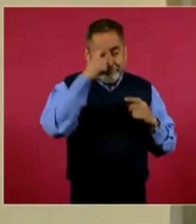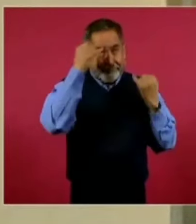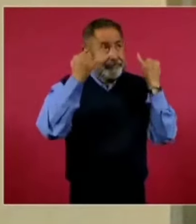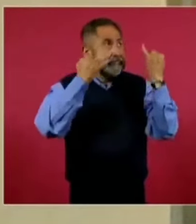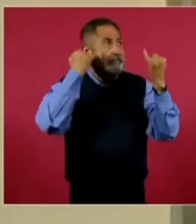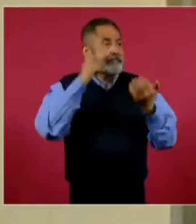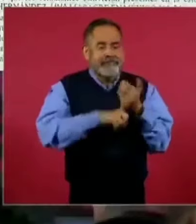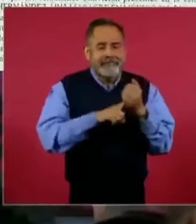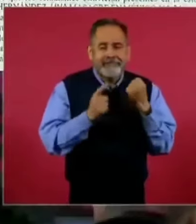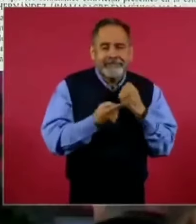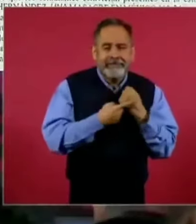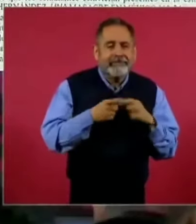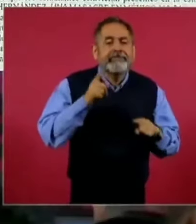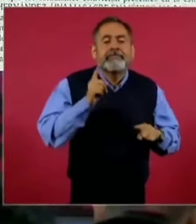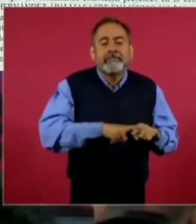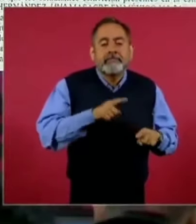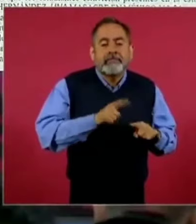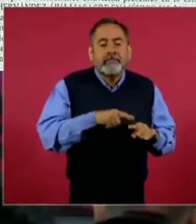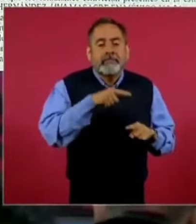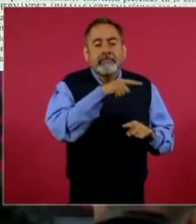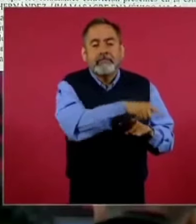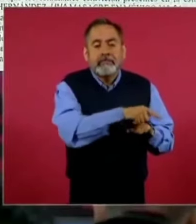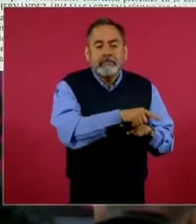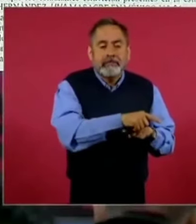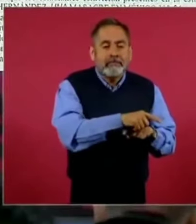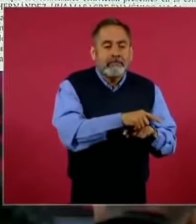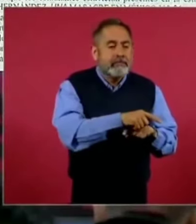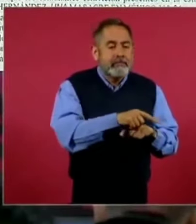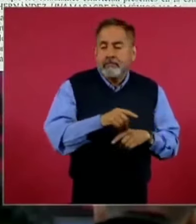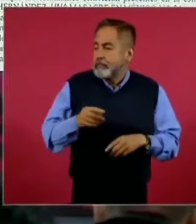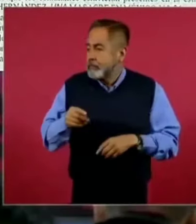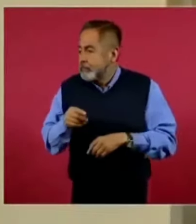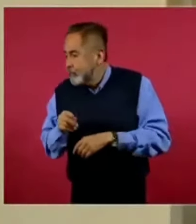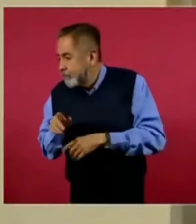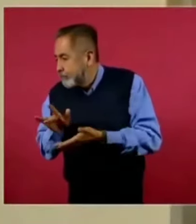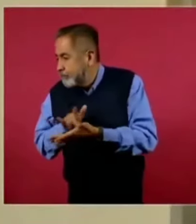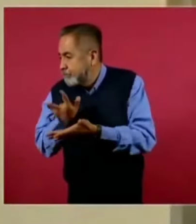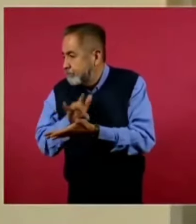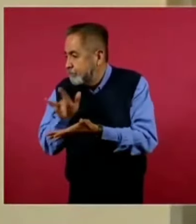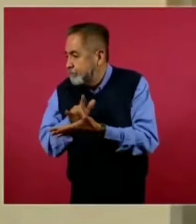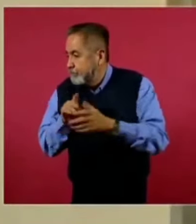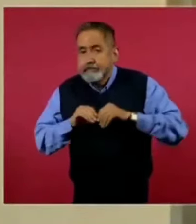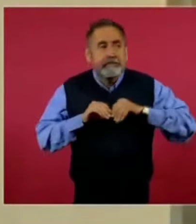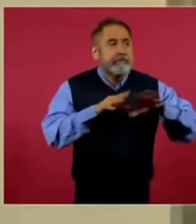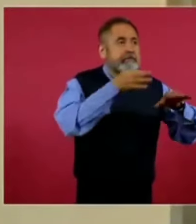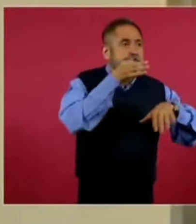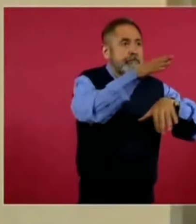imaginación, es que yo creo que la señora es informante de la DEA.